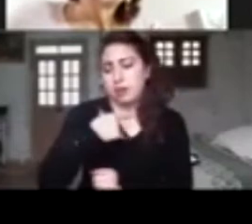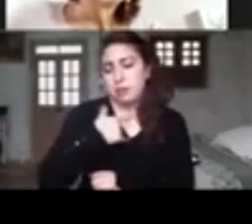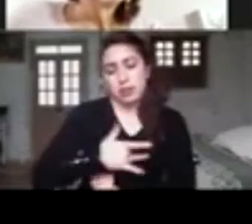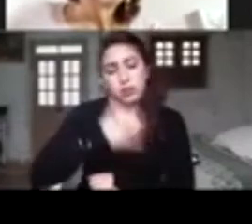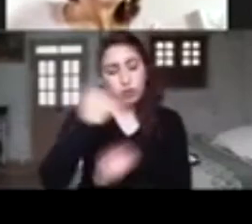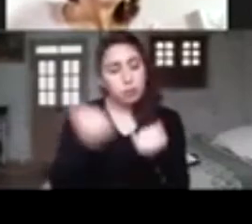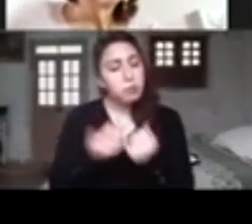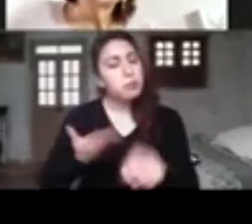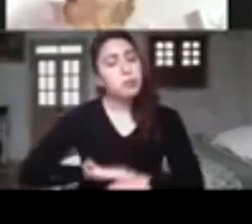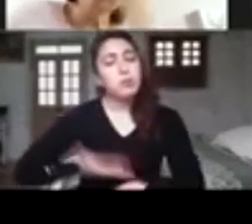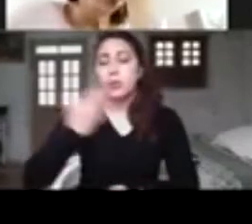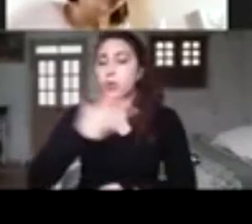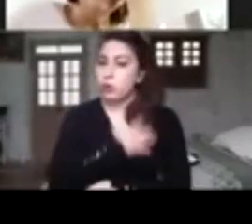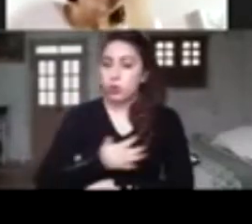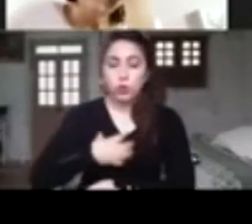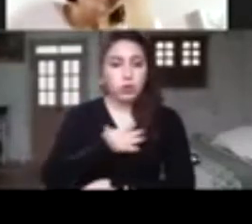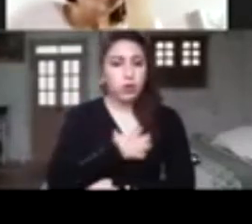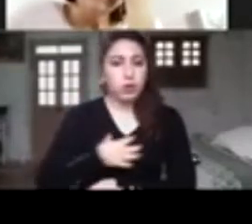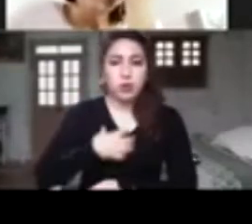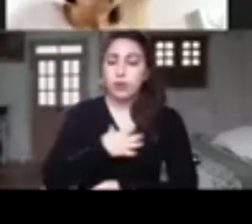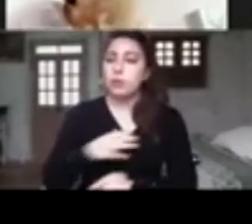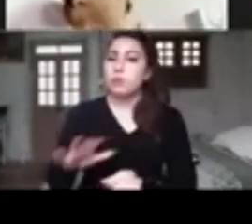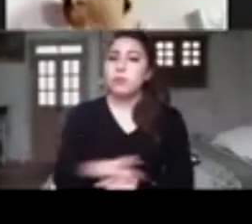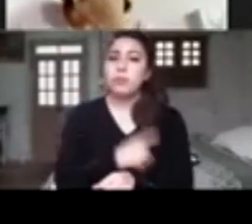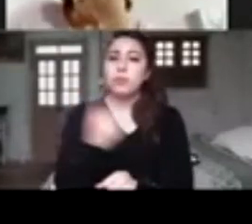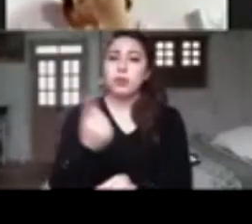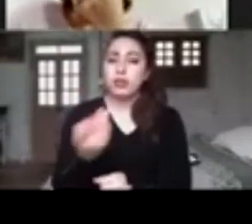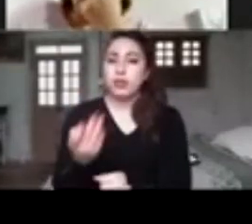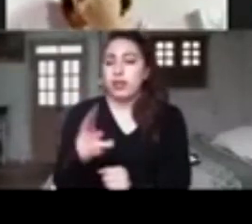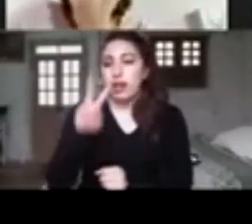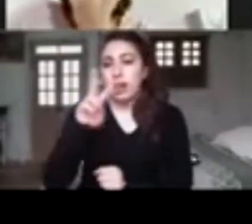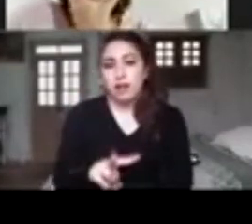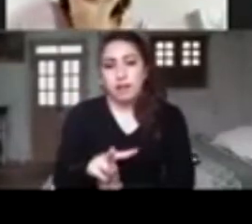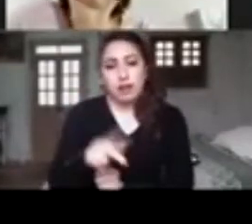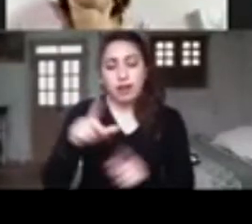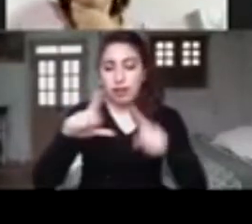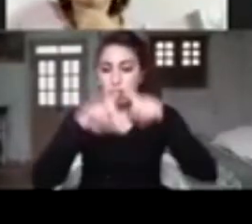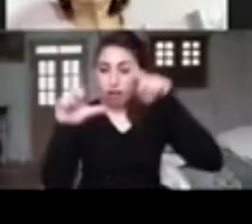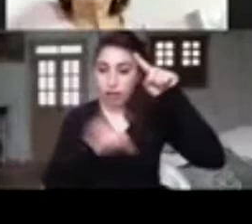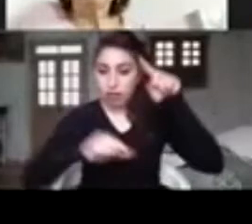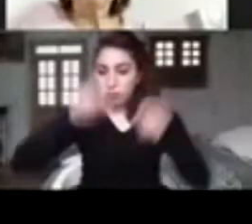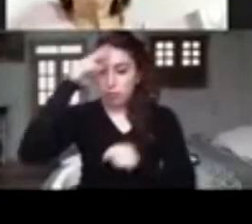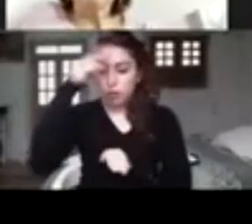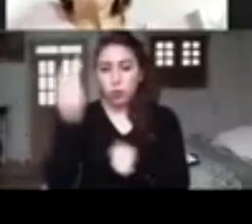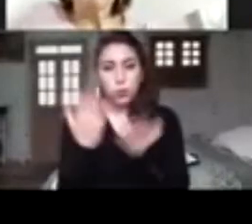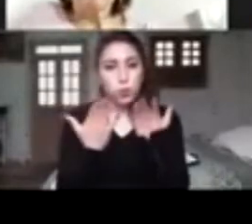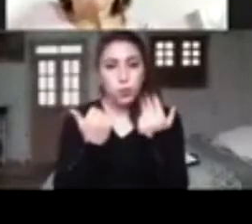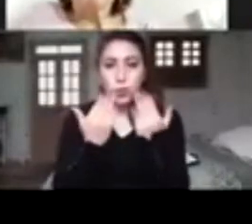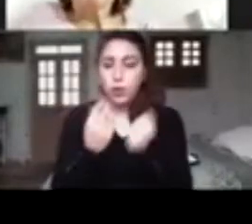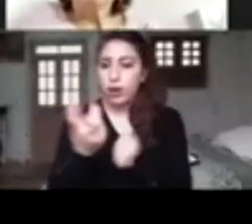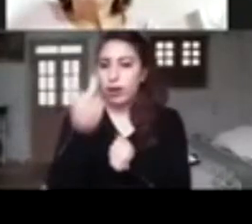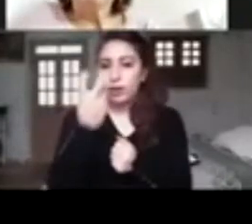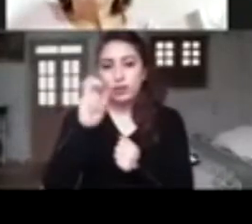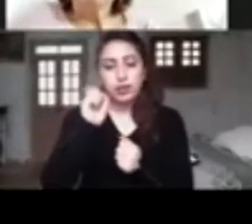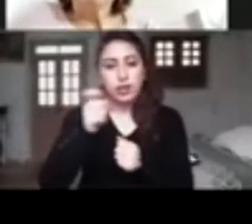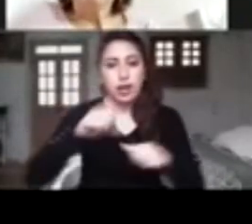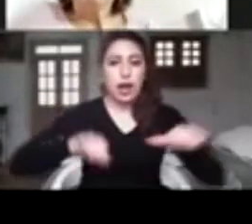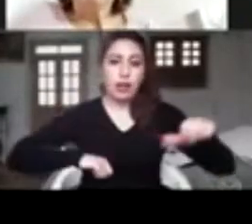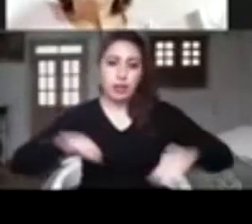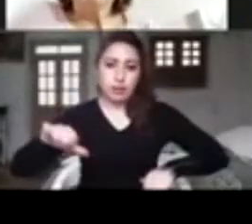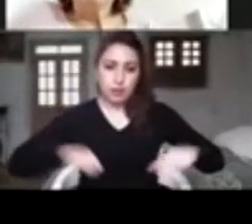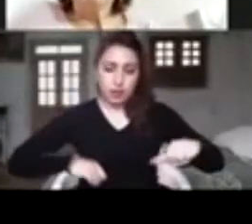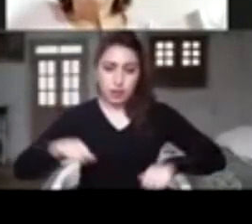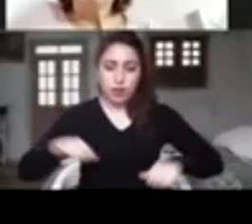ese sentido es un ejercicio novedoso a nivel país, porque regularmente